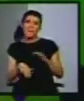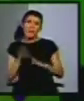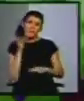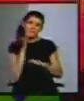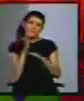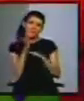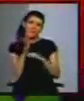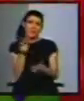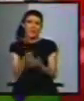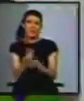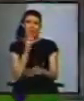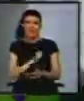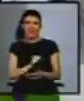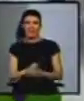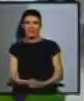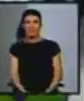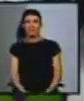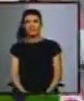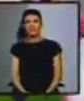navideñas.